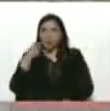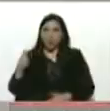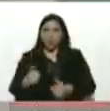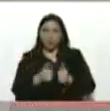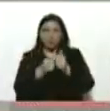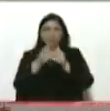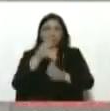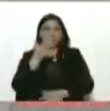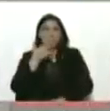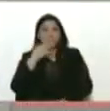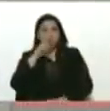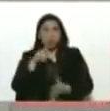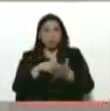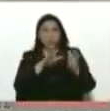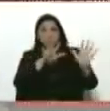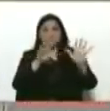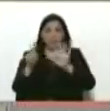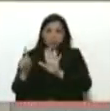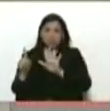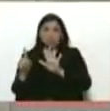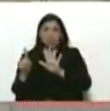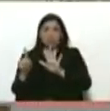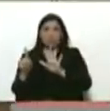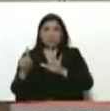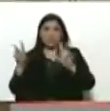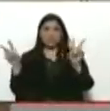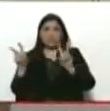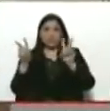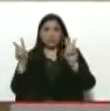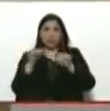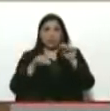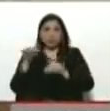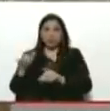el 2016 fue la victoria electoral de Donald Trump.